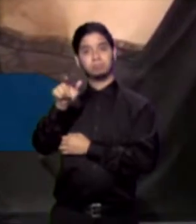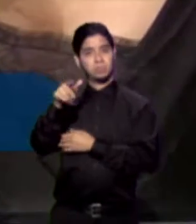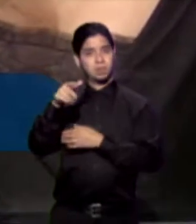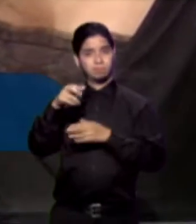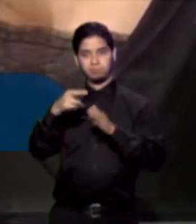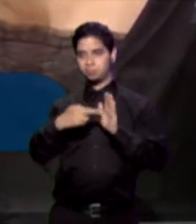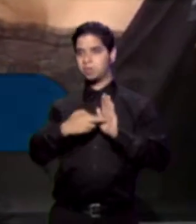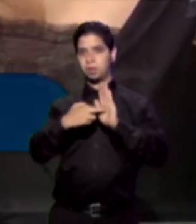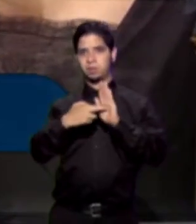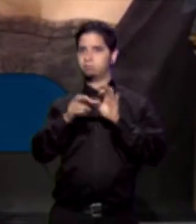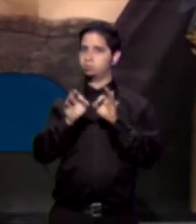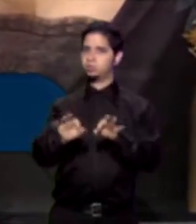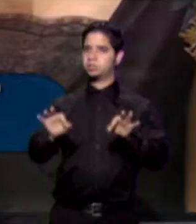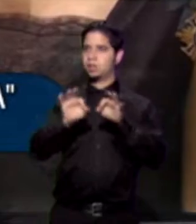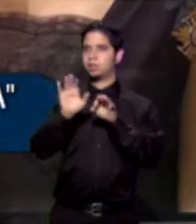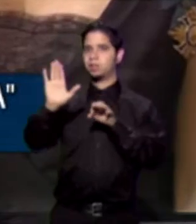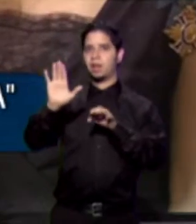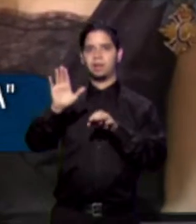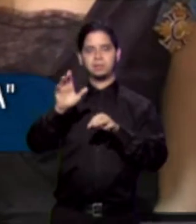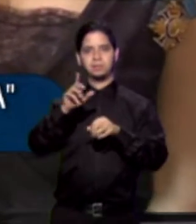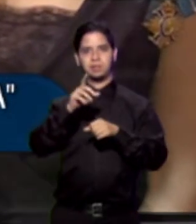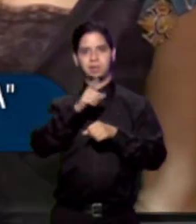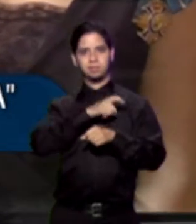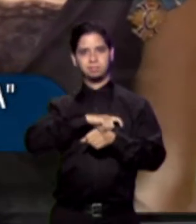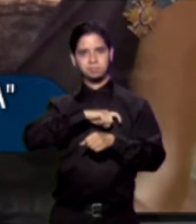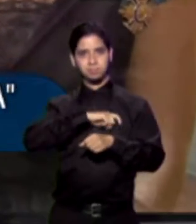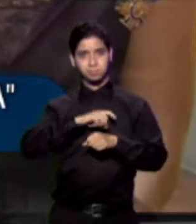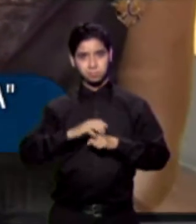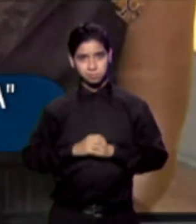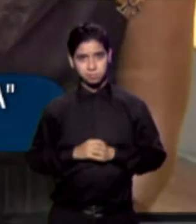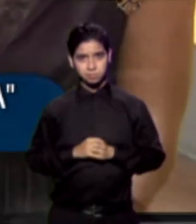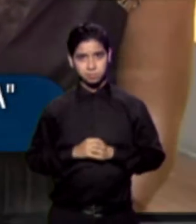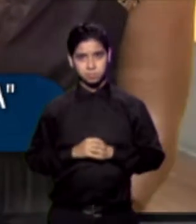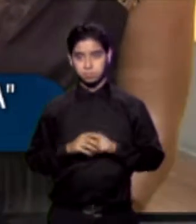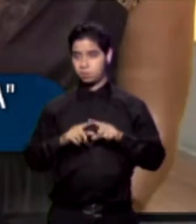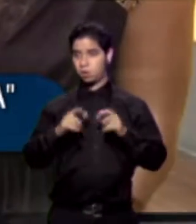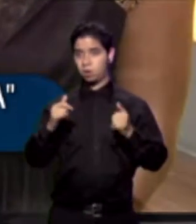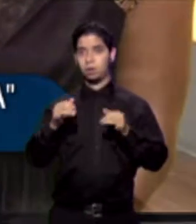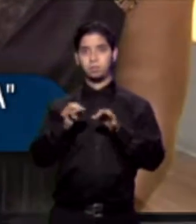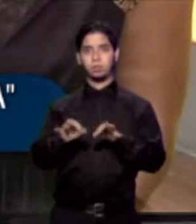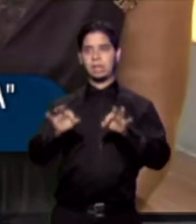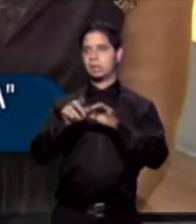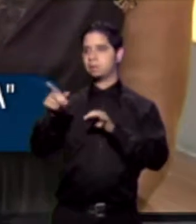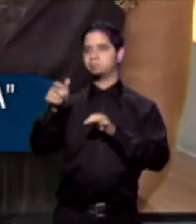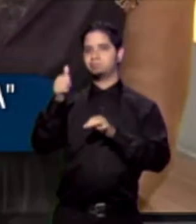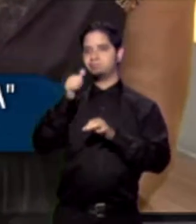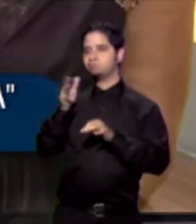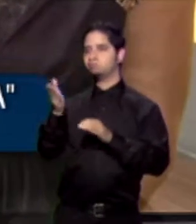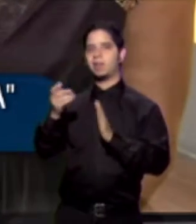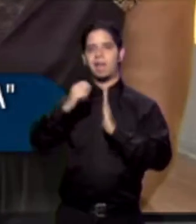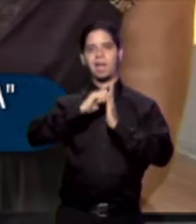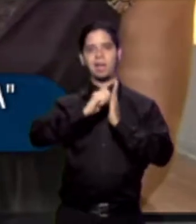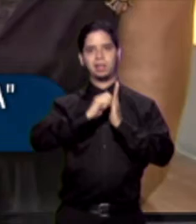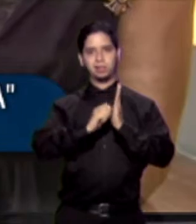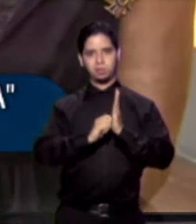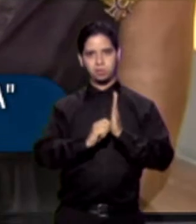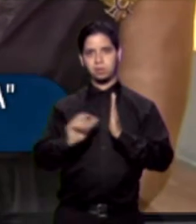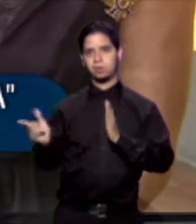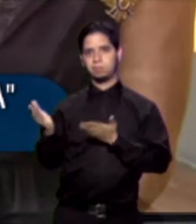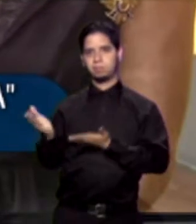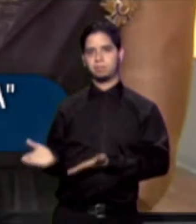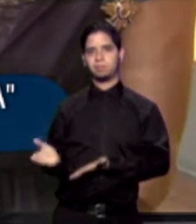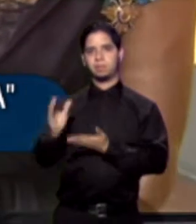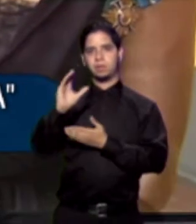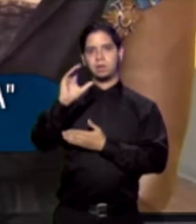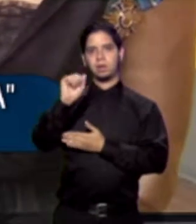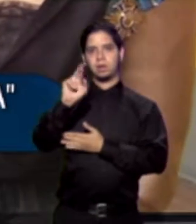Lengua Española, y vamos a hablar precisamente con una de sus guionistas, escritora, como lo es Caridad Sorondo, quien